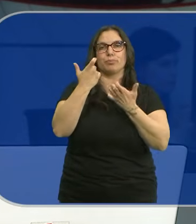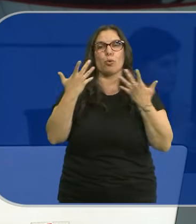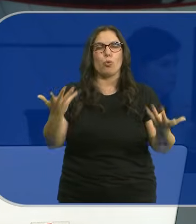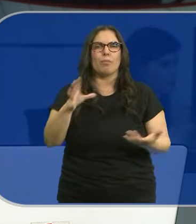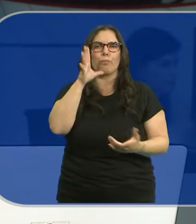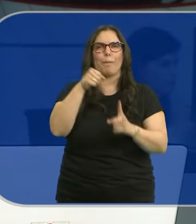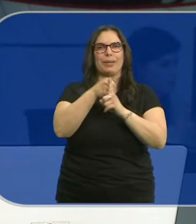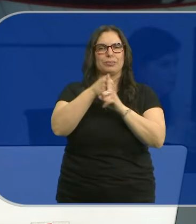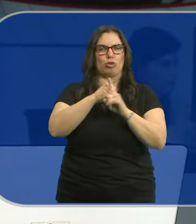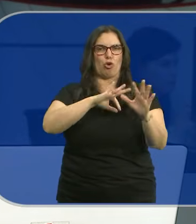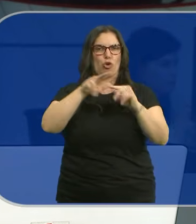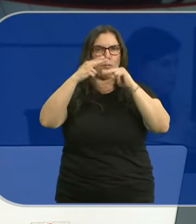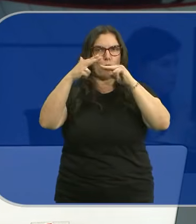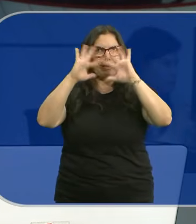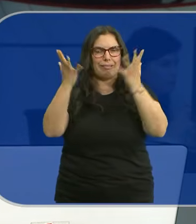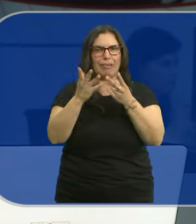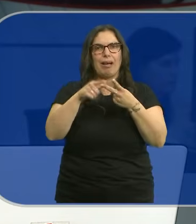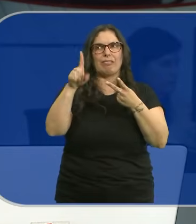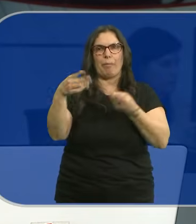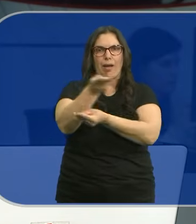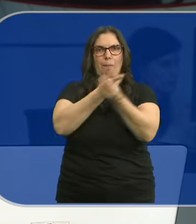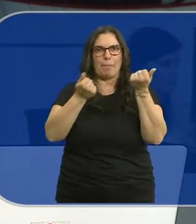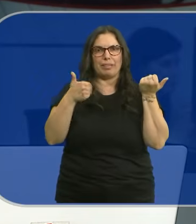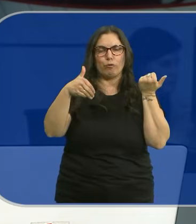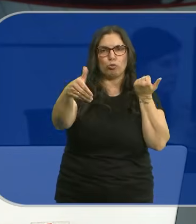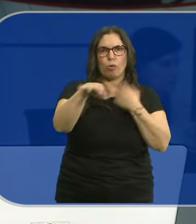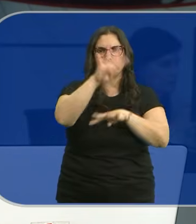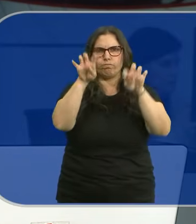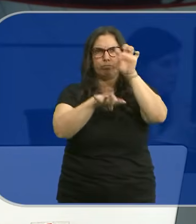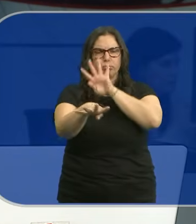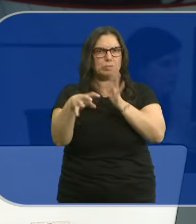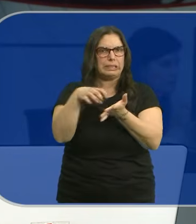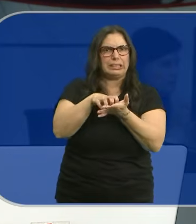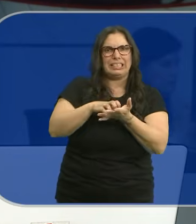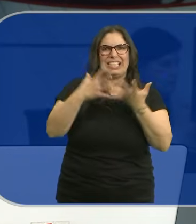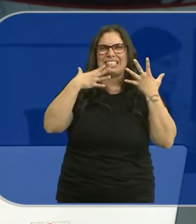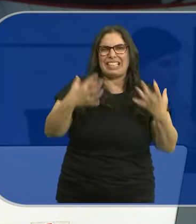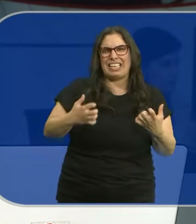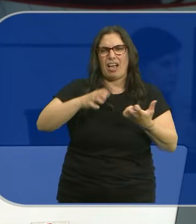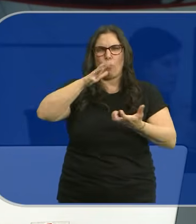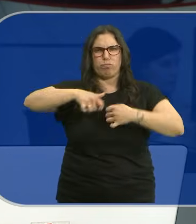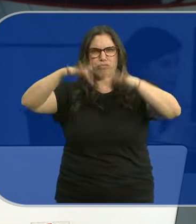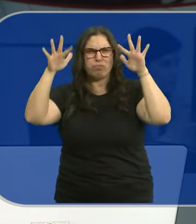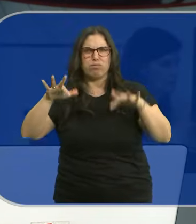la presión geopolítica y un clima cada vez más imprevisible. Sequías, inundaciones y fenómenos extremos